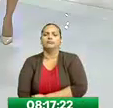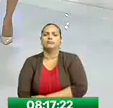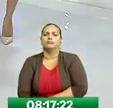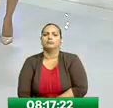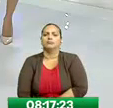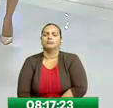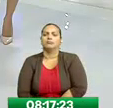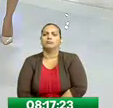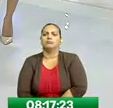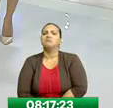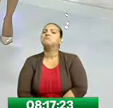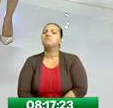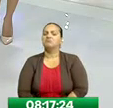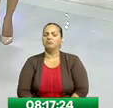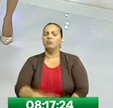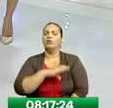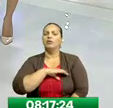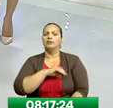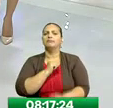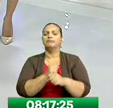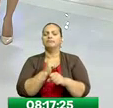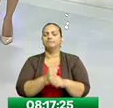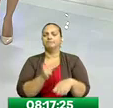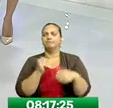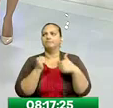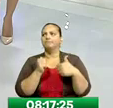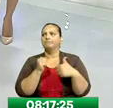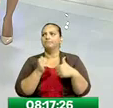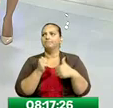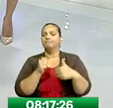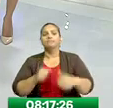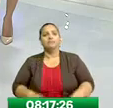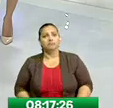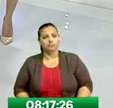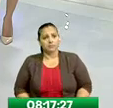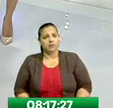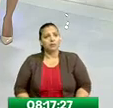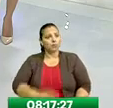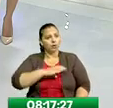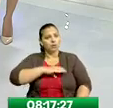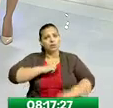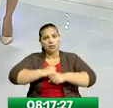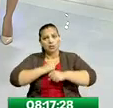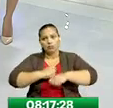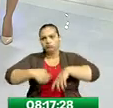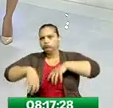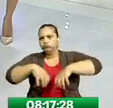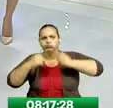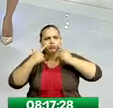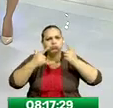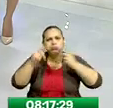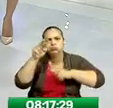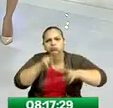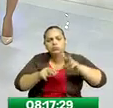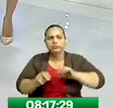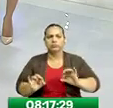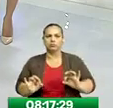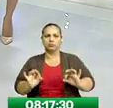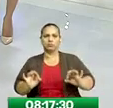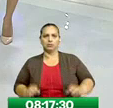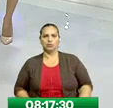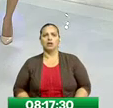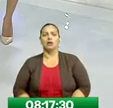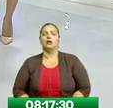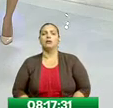hoy trabajo policial sin duda elemento buen trabajo ideal si la policía está para actuar verdad lo que me acaba de enseñar no siempre